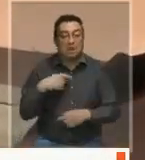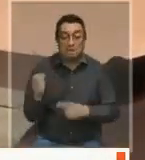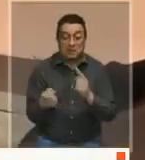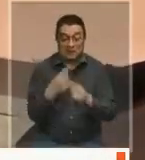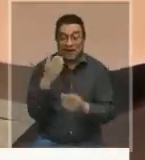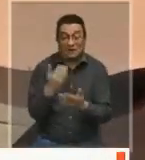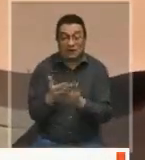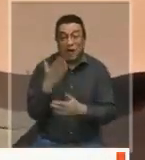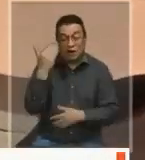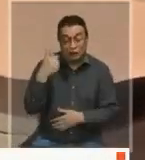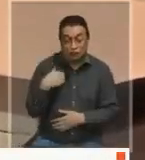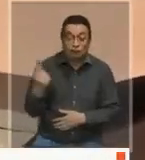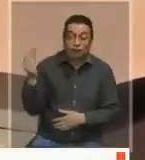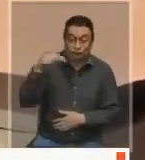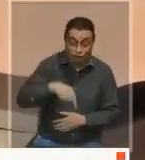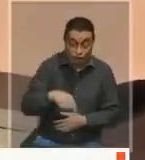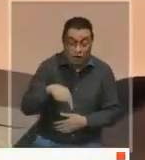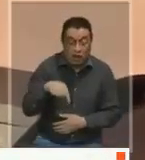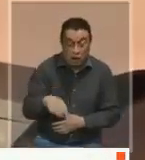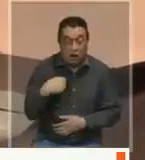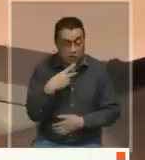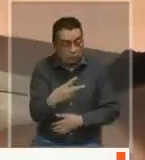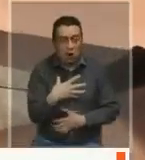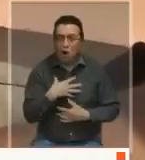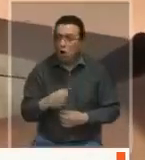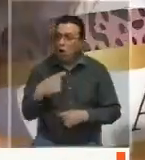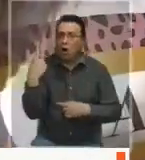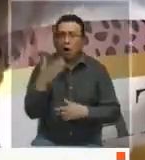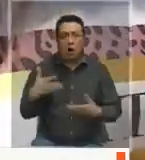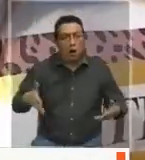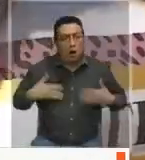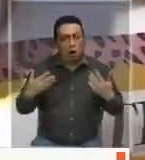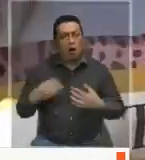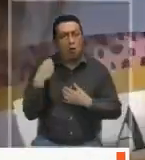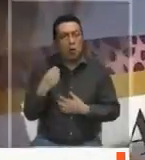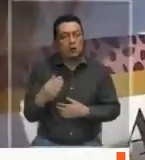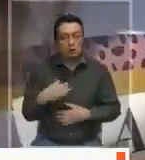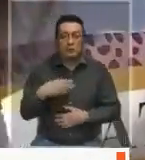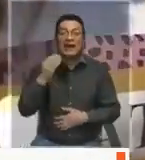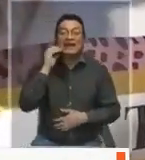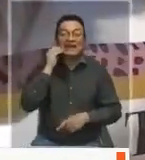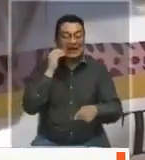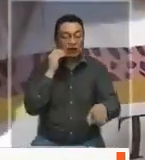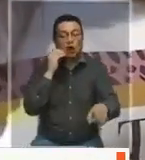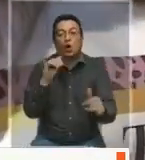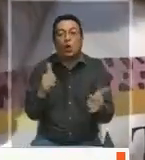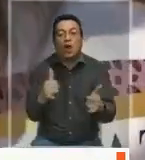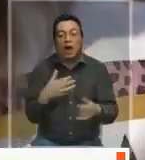en la zona y me encantó ver que la gente es tan entusiasta. Yo vengo aquí por mi nieto que está ahí jugando,